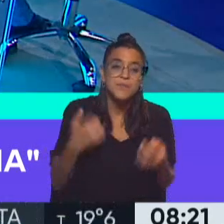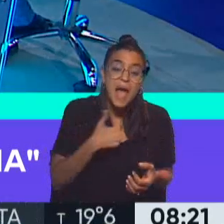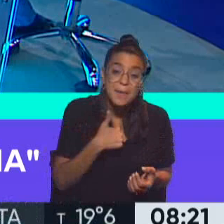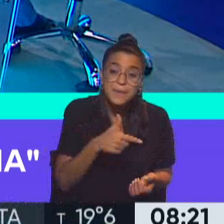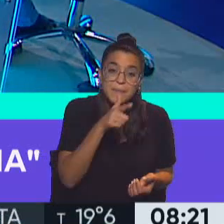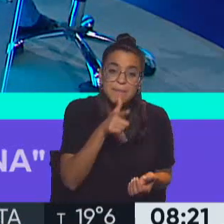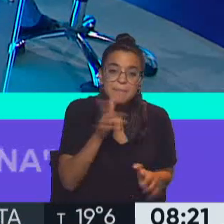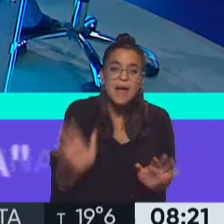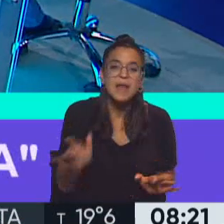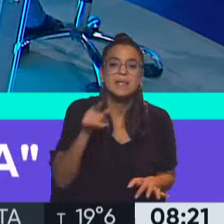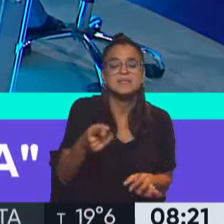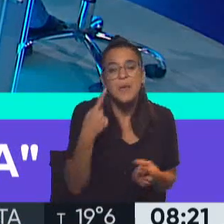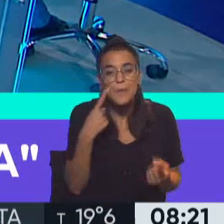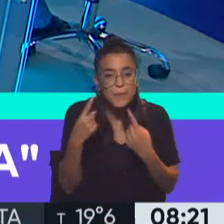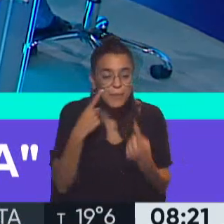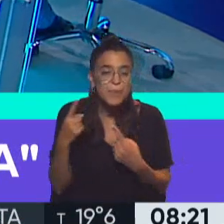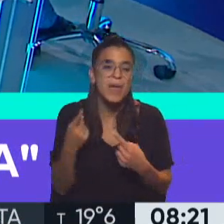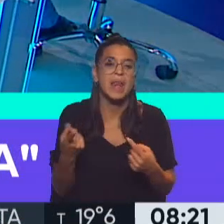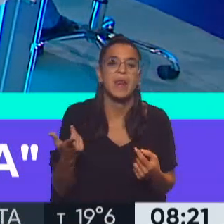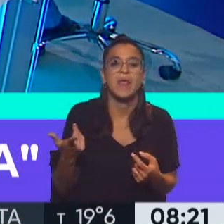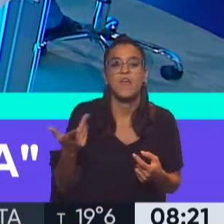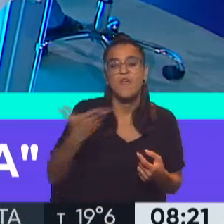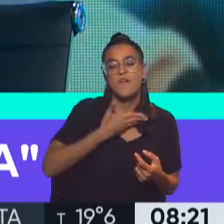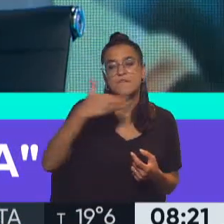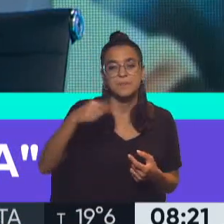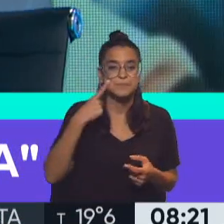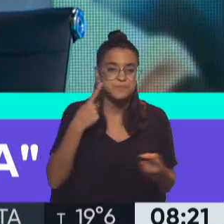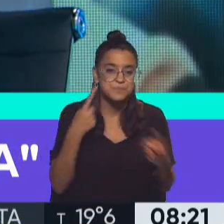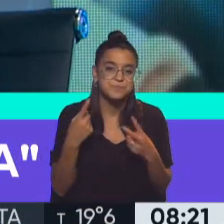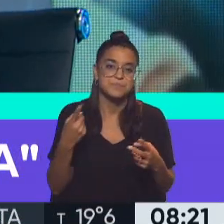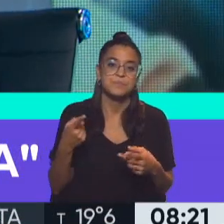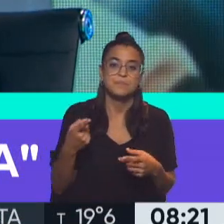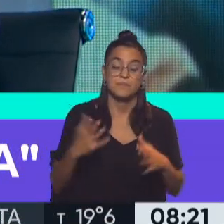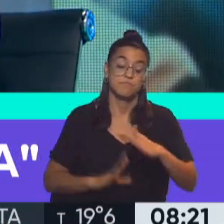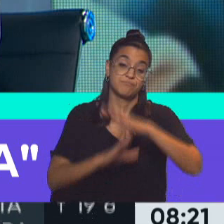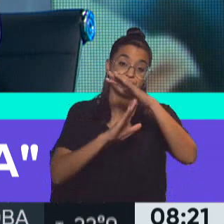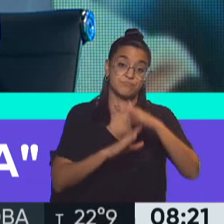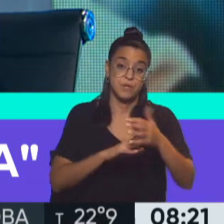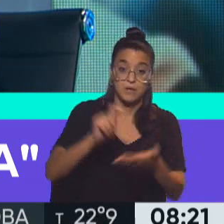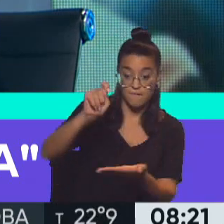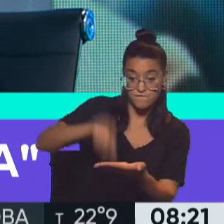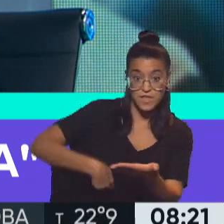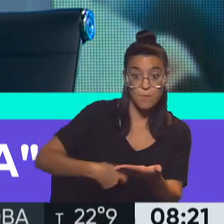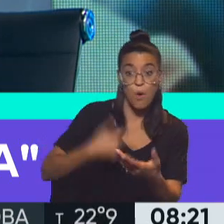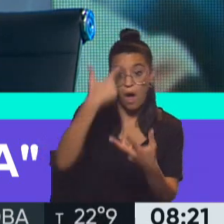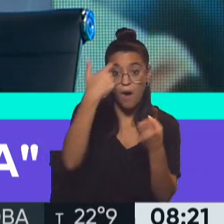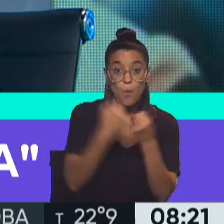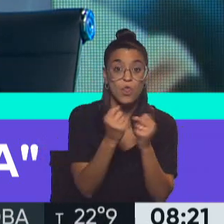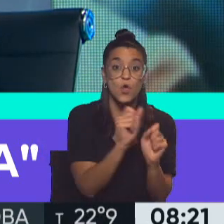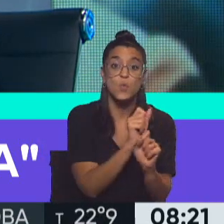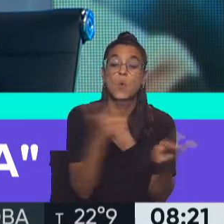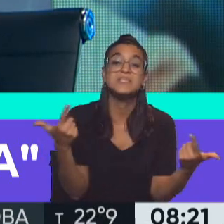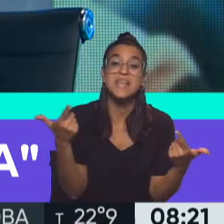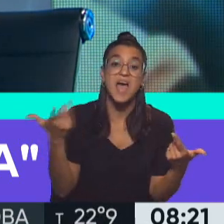me parece poco esta revisión que hace el fondo. Fíjense que toda la plana mayor que puso el Mocho, que firmó el acuerdo, no está más en el